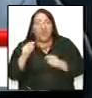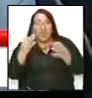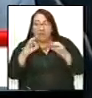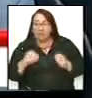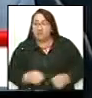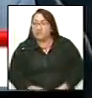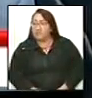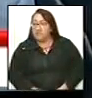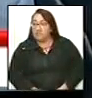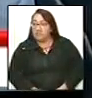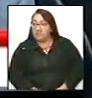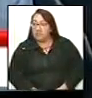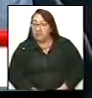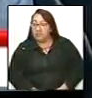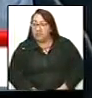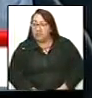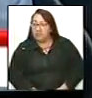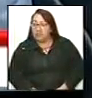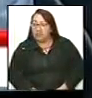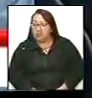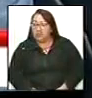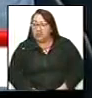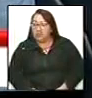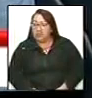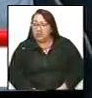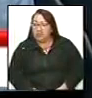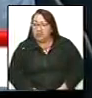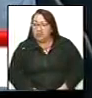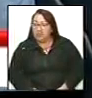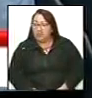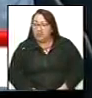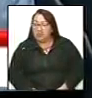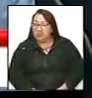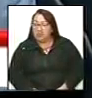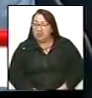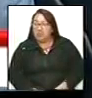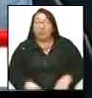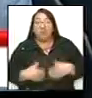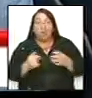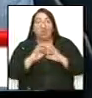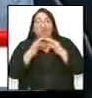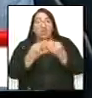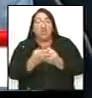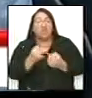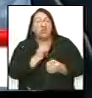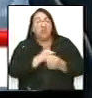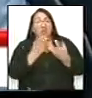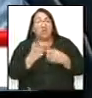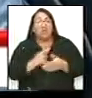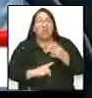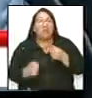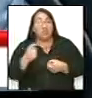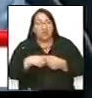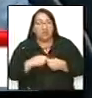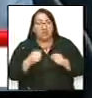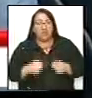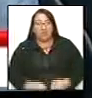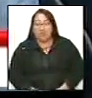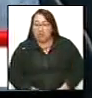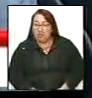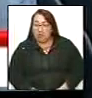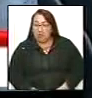no solamente es un tema de las grandes corporaciones sino puede ser un tema de las familias de las instituciones de las empresas que participen en el sistema